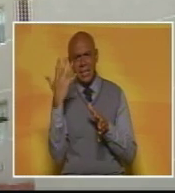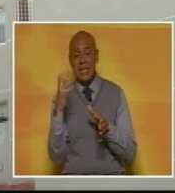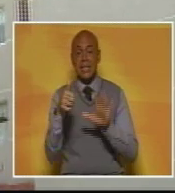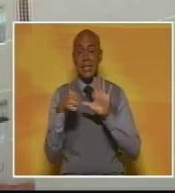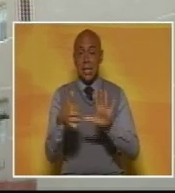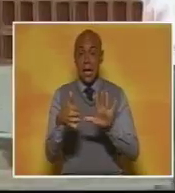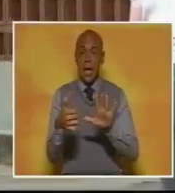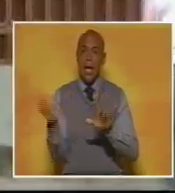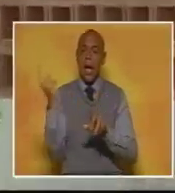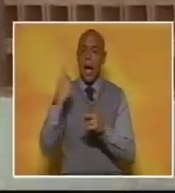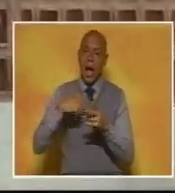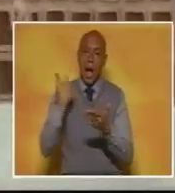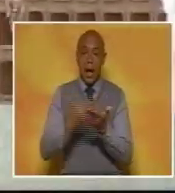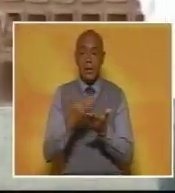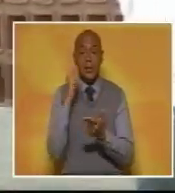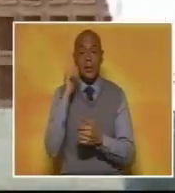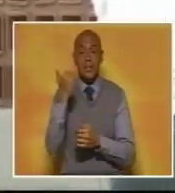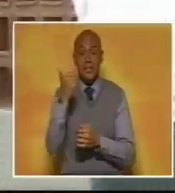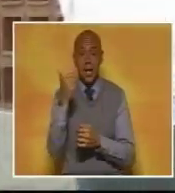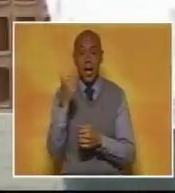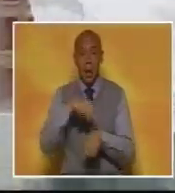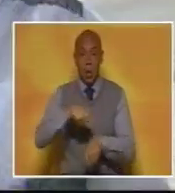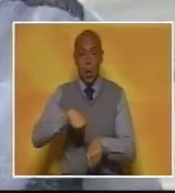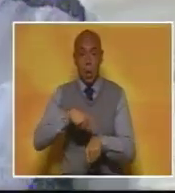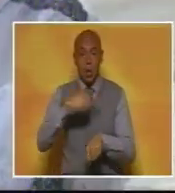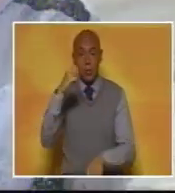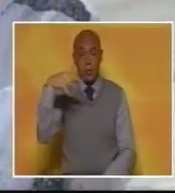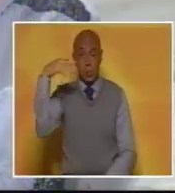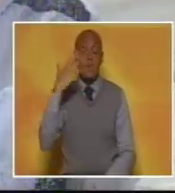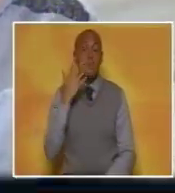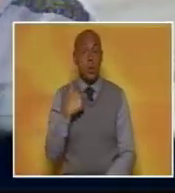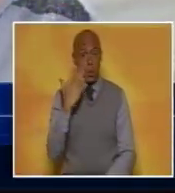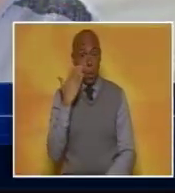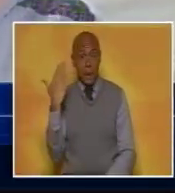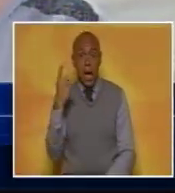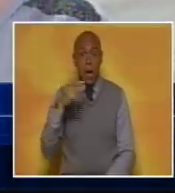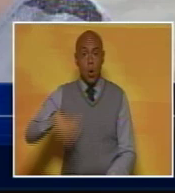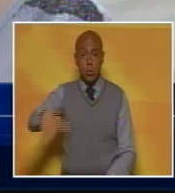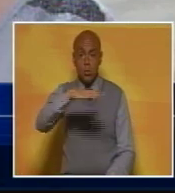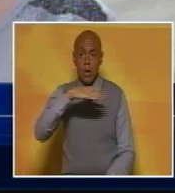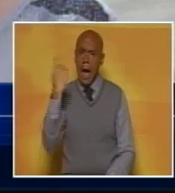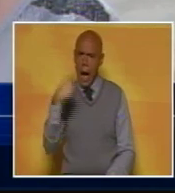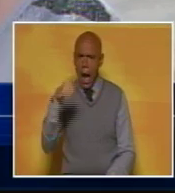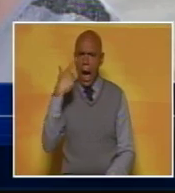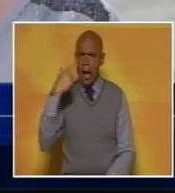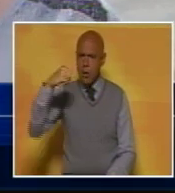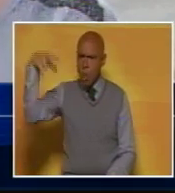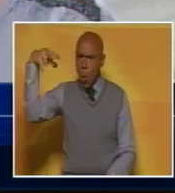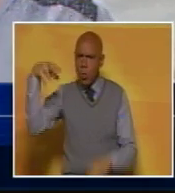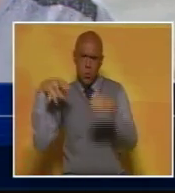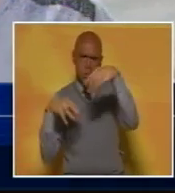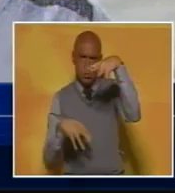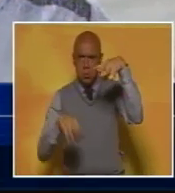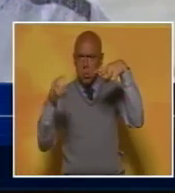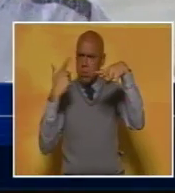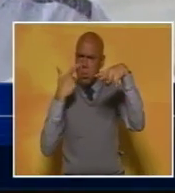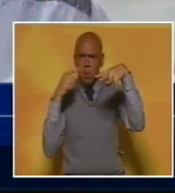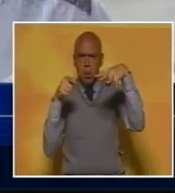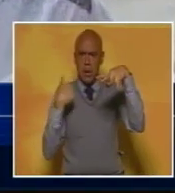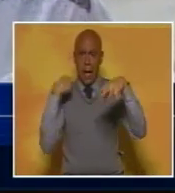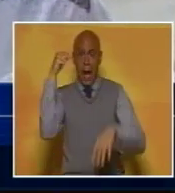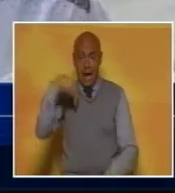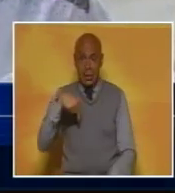6 y 10 horas de electricidad. Yo veo que en los alrededores hay luz a veces y nosotros